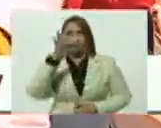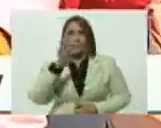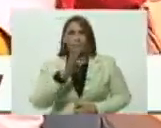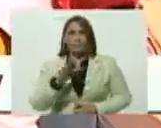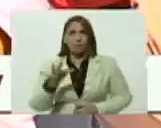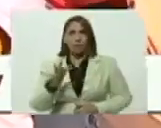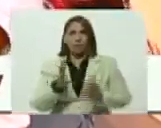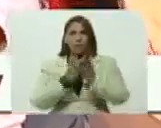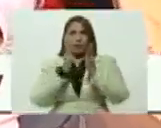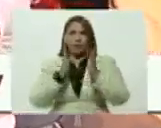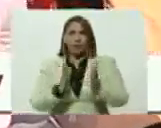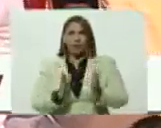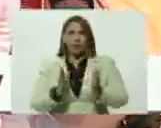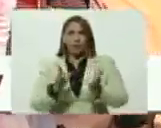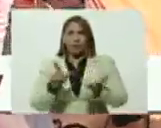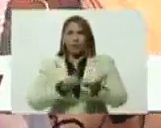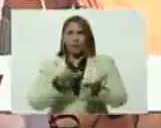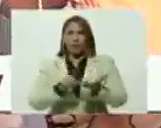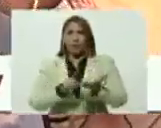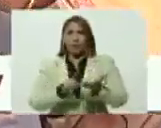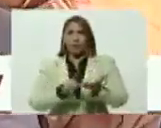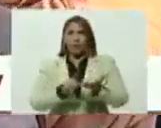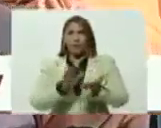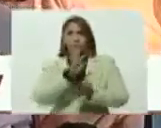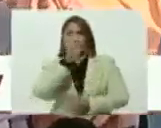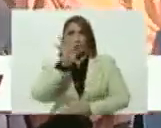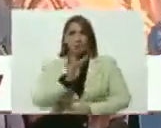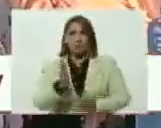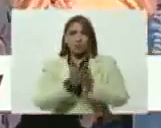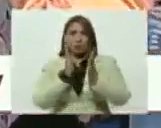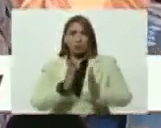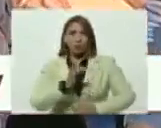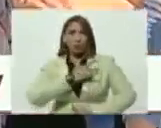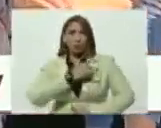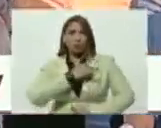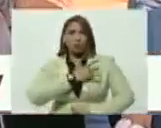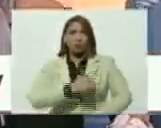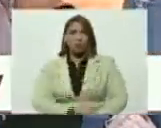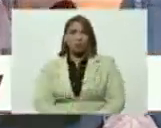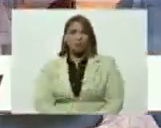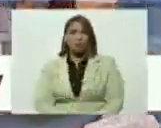de Estudiantes de Educación Media, con la Federación de Estudiantes Universitarios.